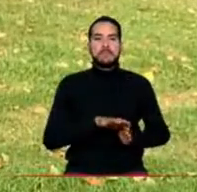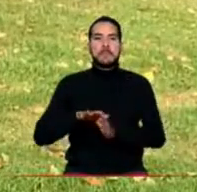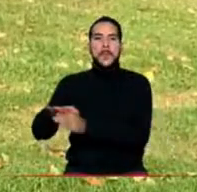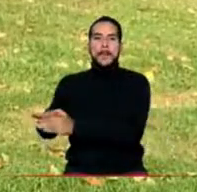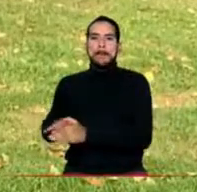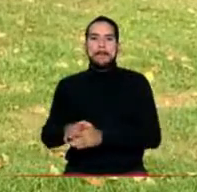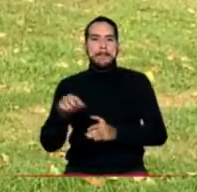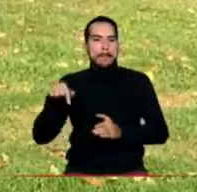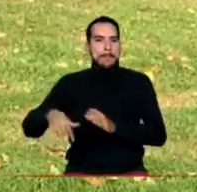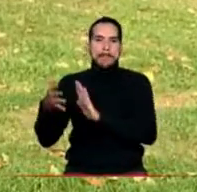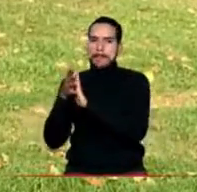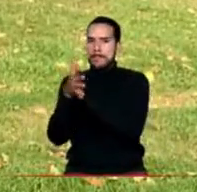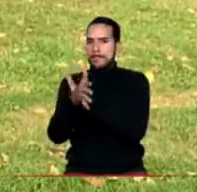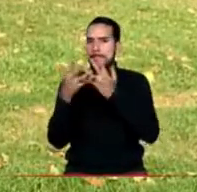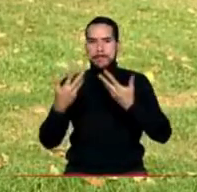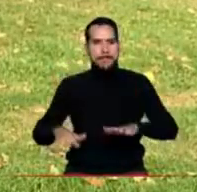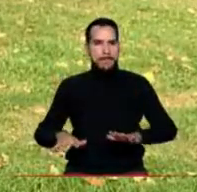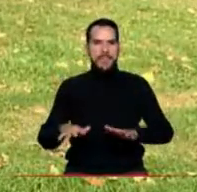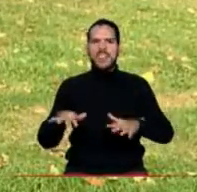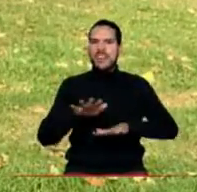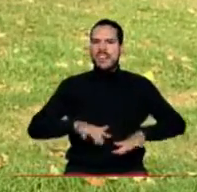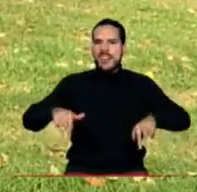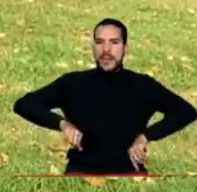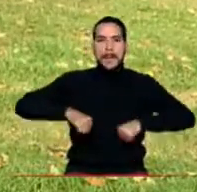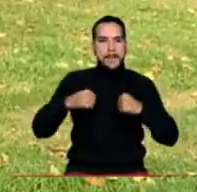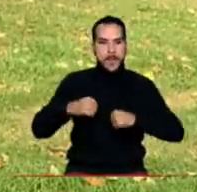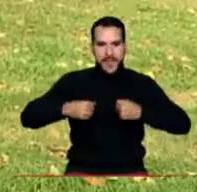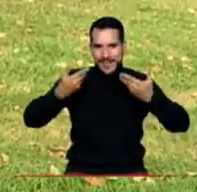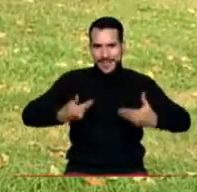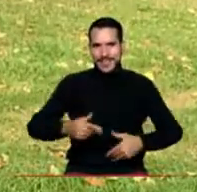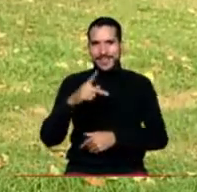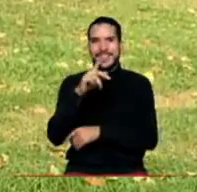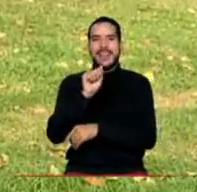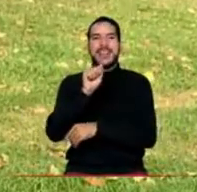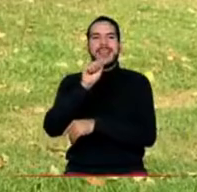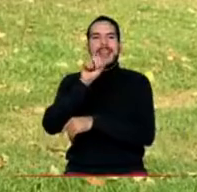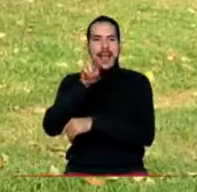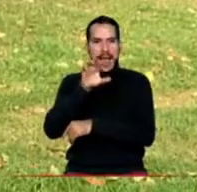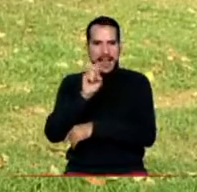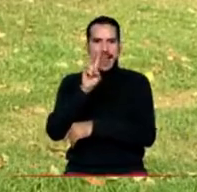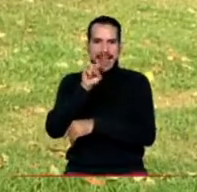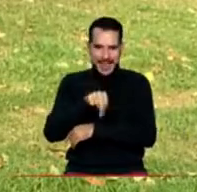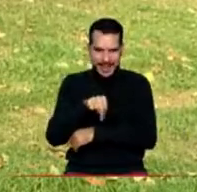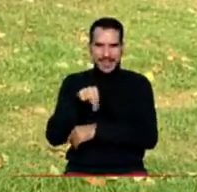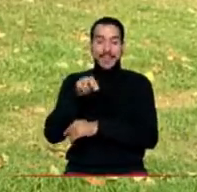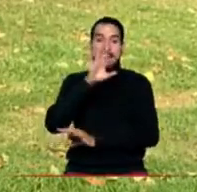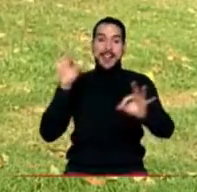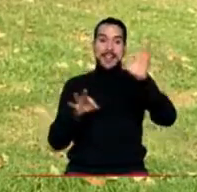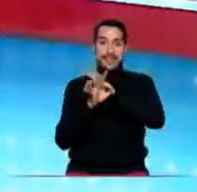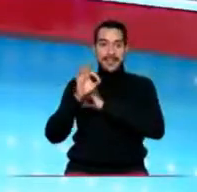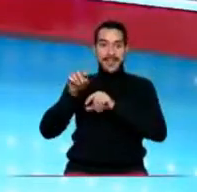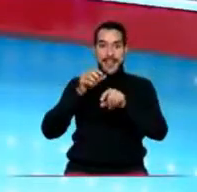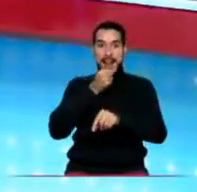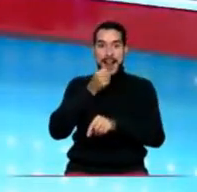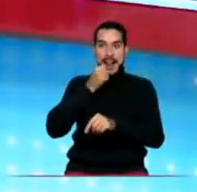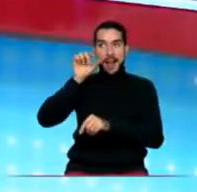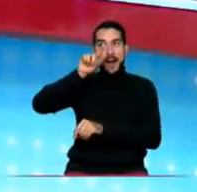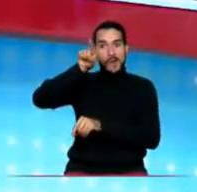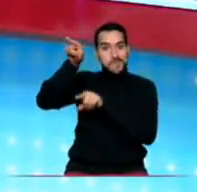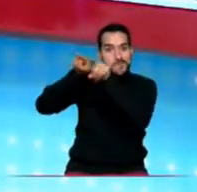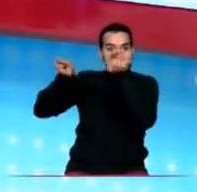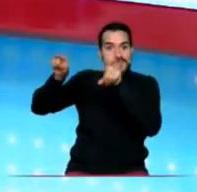Es todo por el momento desde Bogotá. Este es un informe de Karen López para Telepacífico Noticias, la región todos los días.